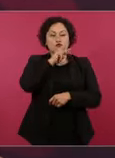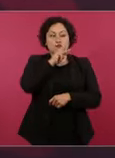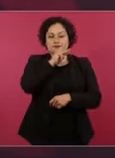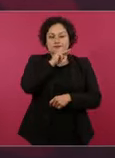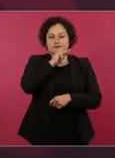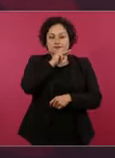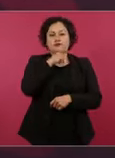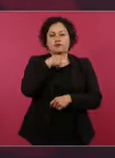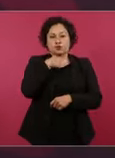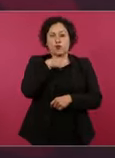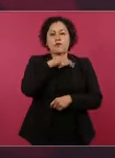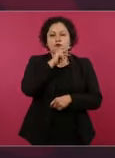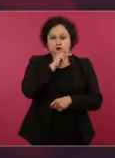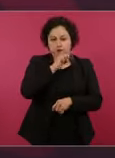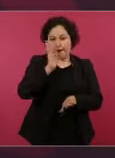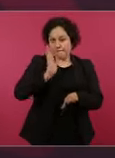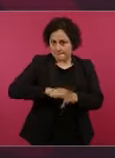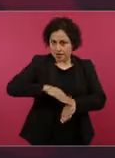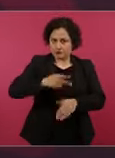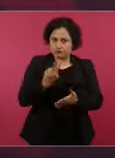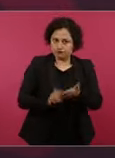ocupar,